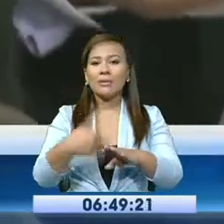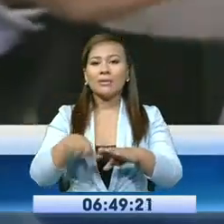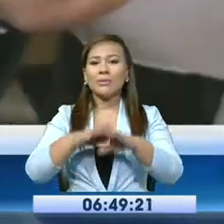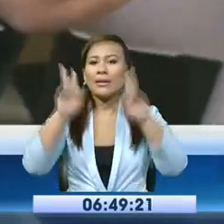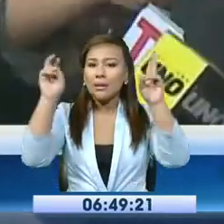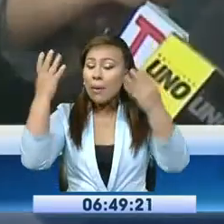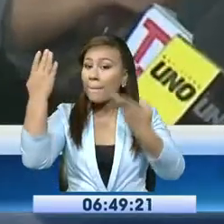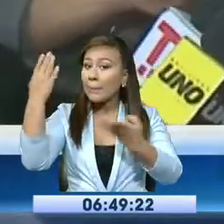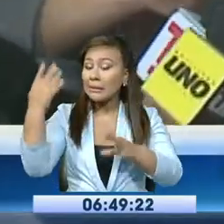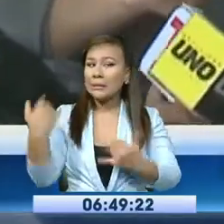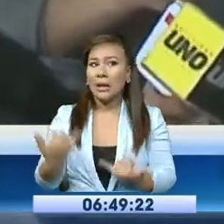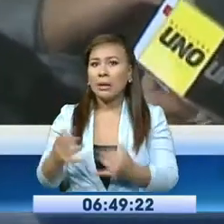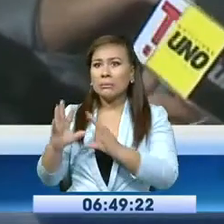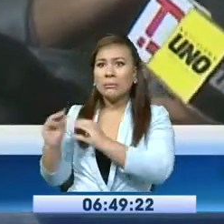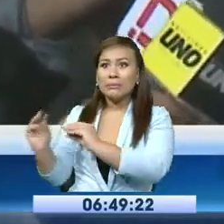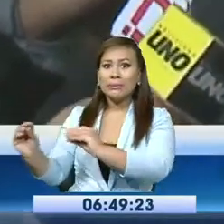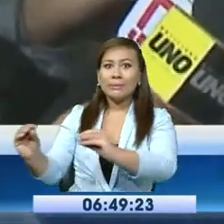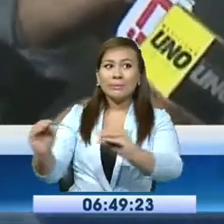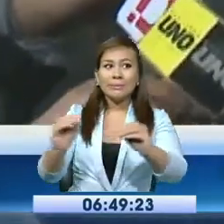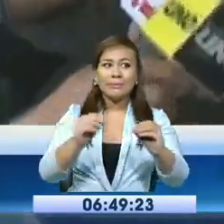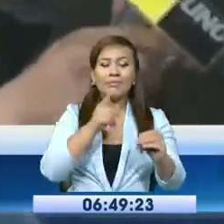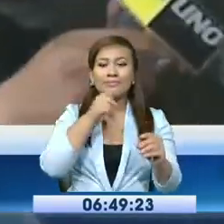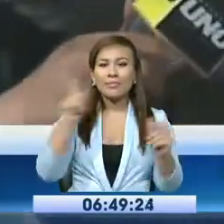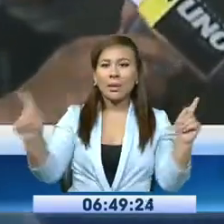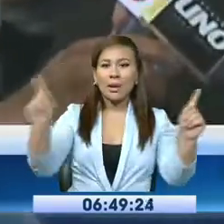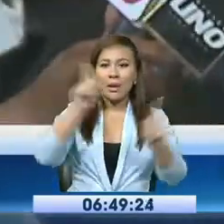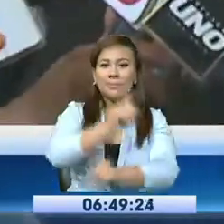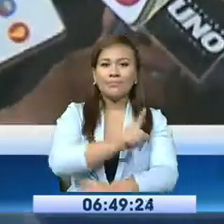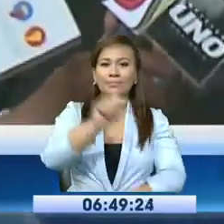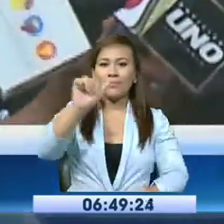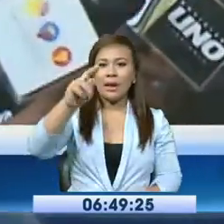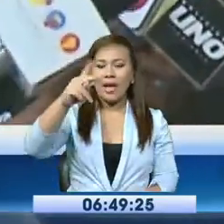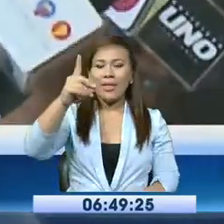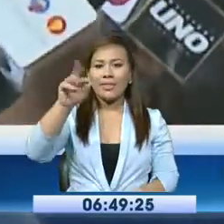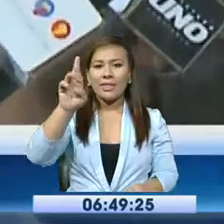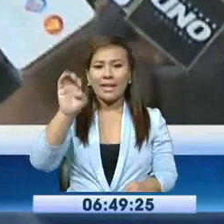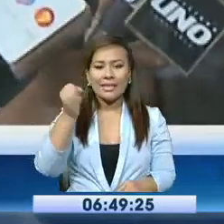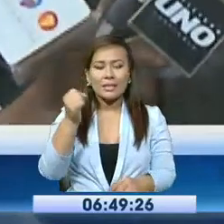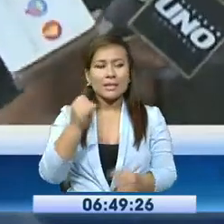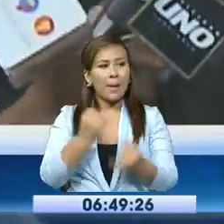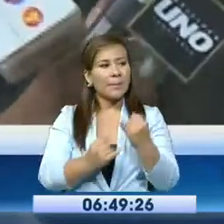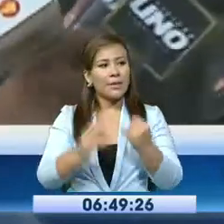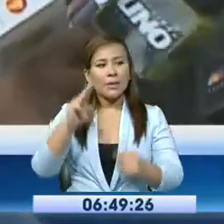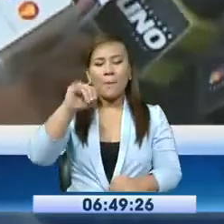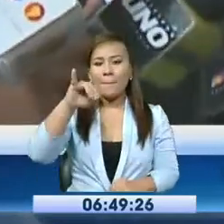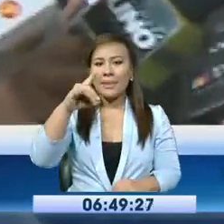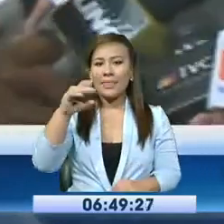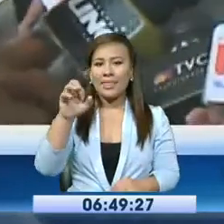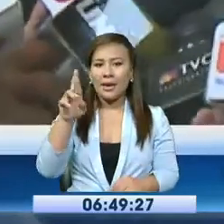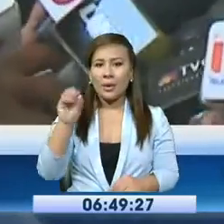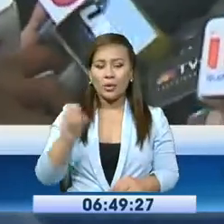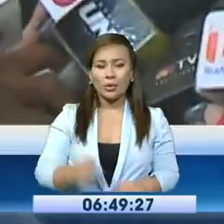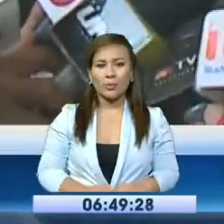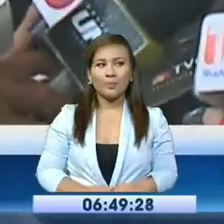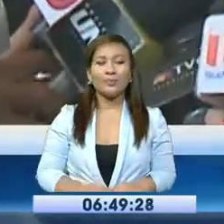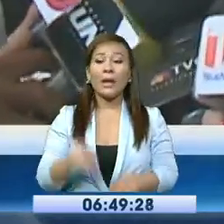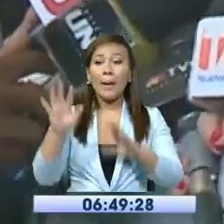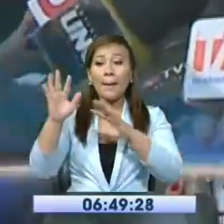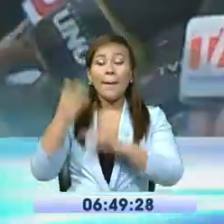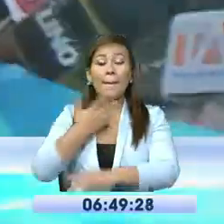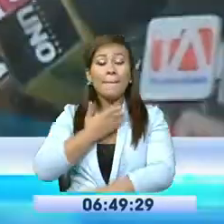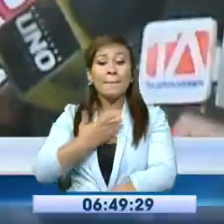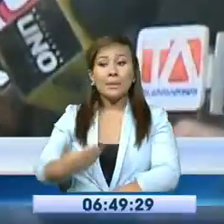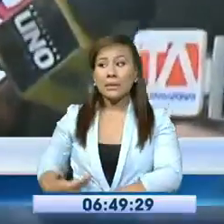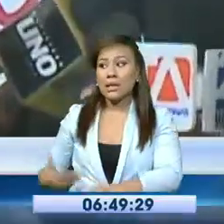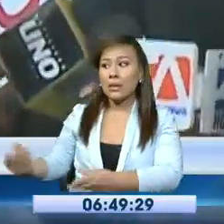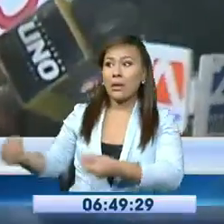políticos que causaron polémica. Quien lo reemplaza en el cargo será Andrés Mideros, quien ocupa las emplades. En este momento el presidente me ha confiado